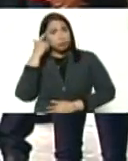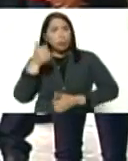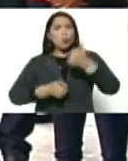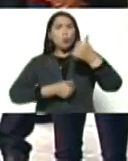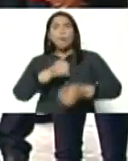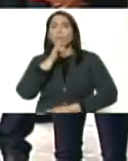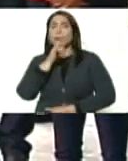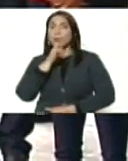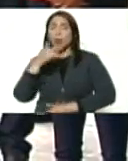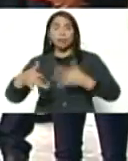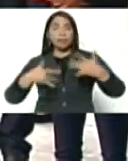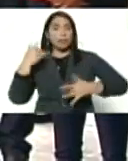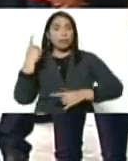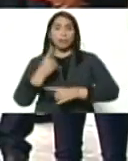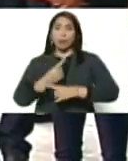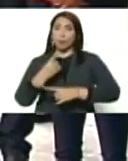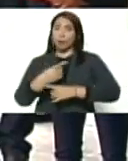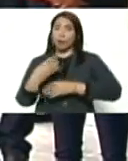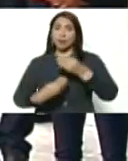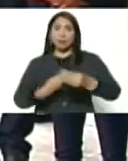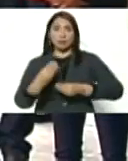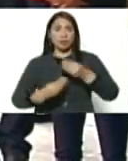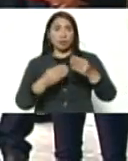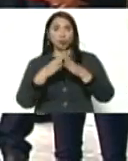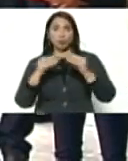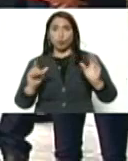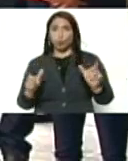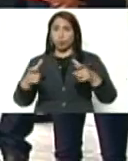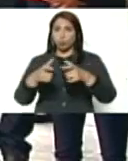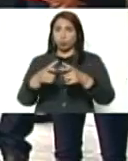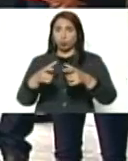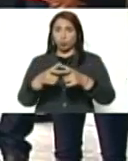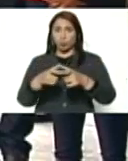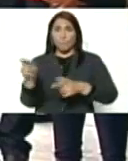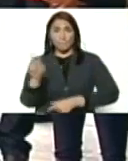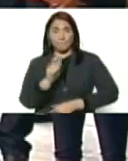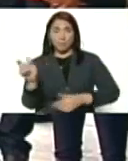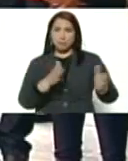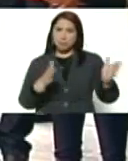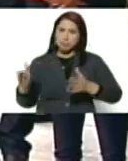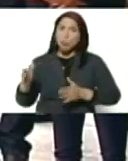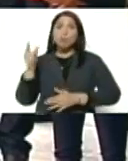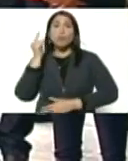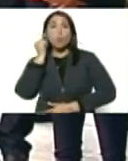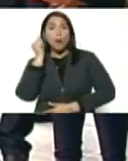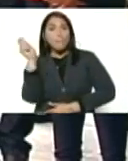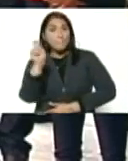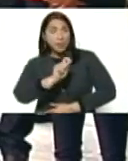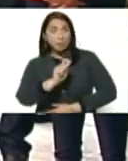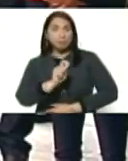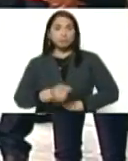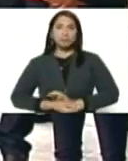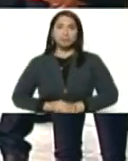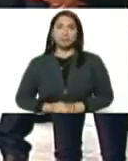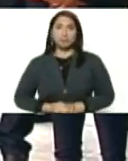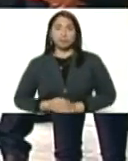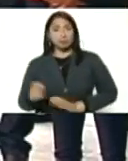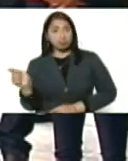que tengamos que realizar como partido. Este es el mes de marzo, el mes de la mujer, también es el mes